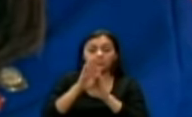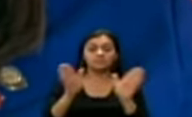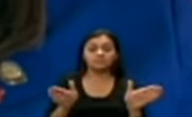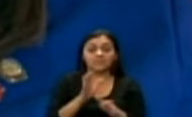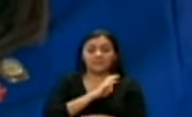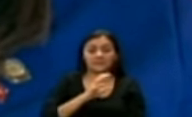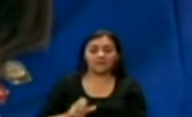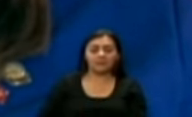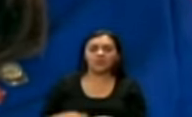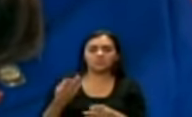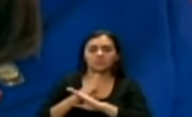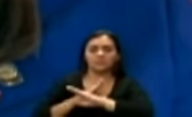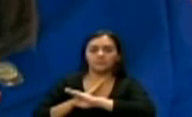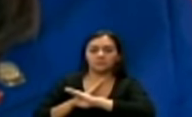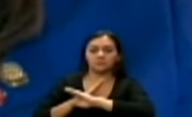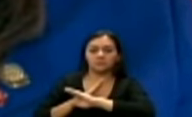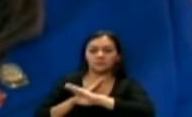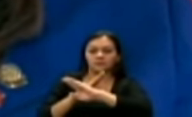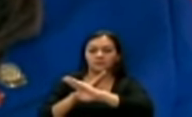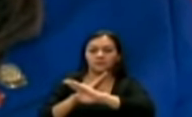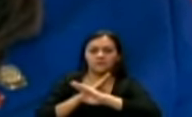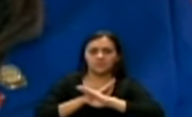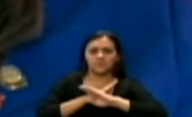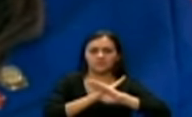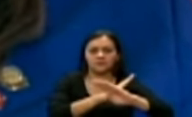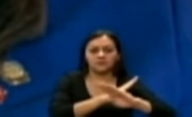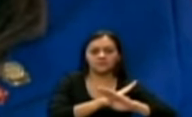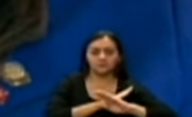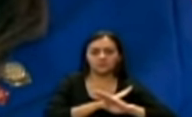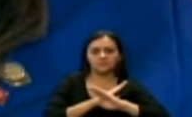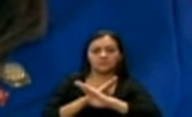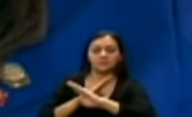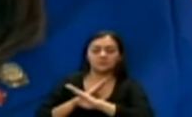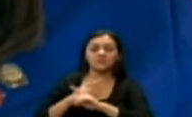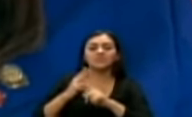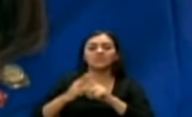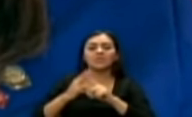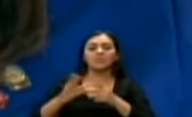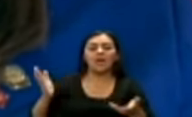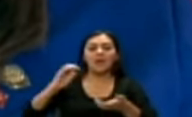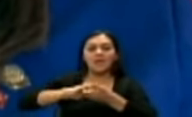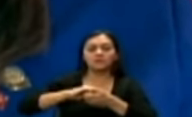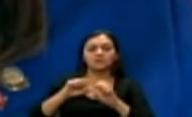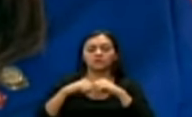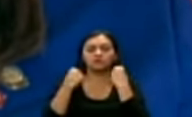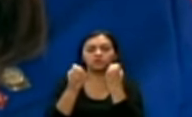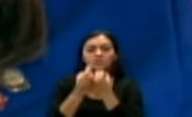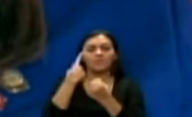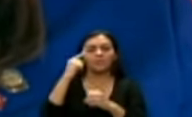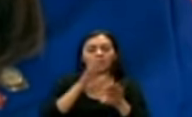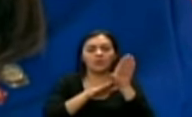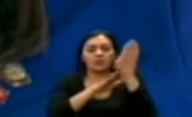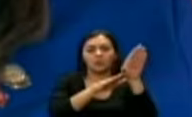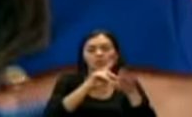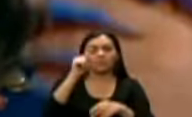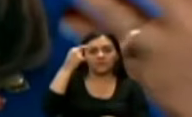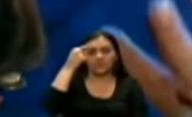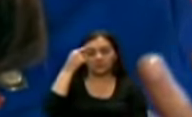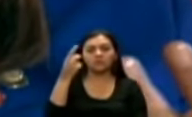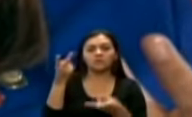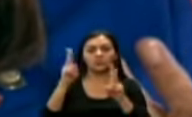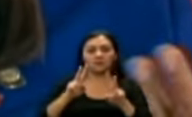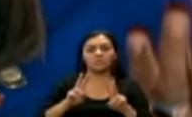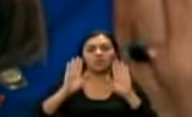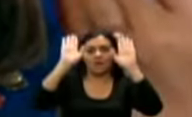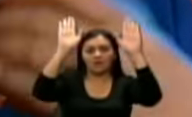Salvador, aglutinada en un movimiento popular que se llama Alianza Social para la Gobernabilidad y la Justicia, también salir a